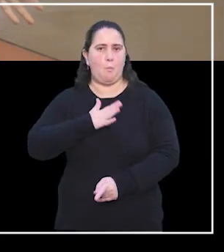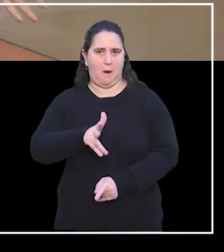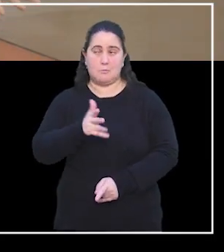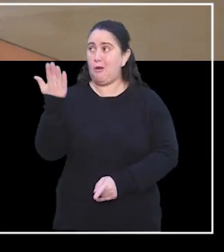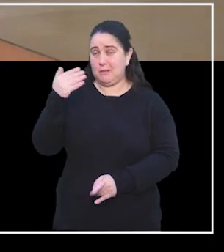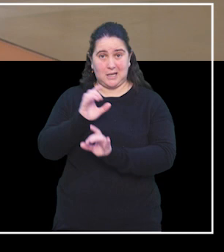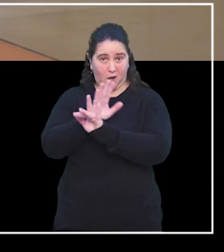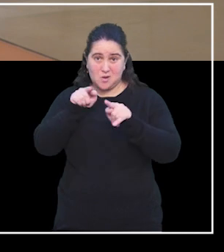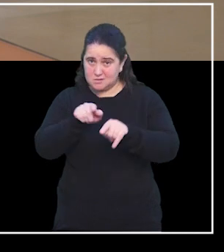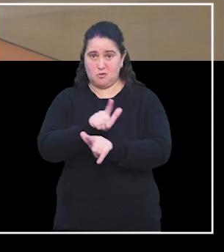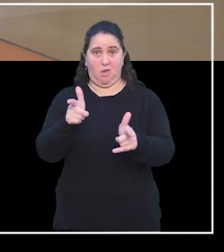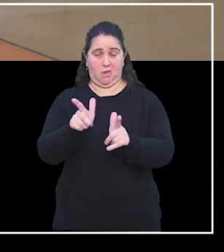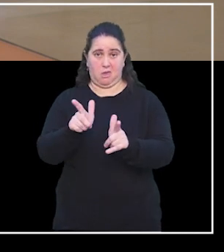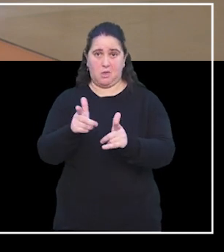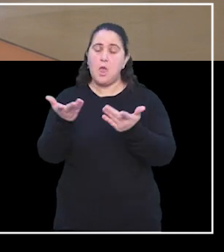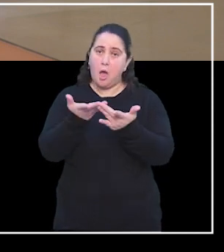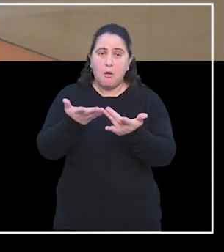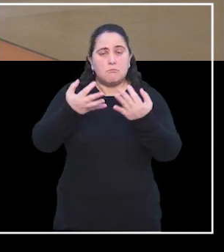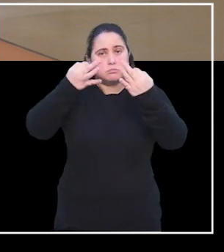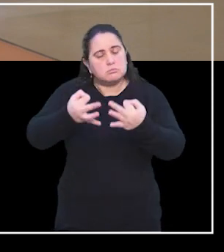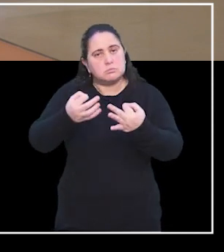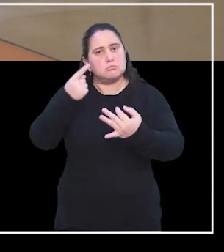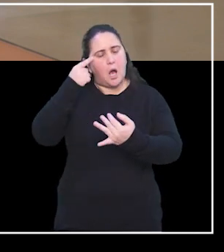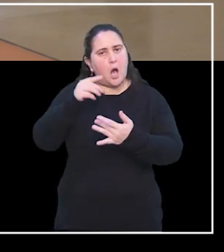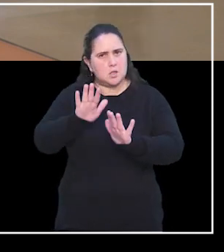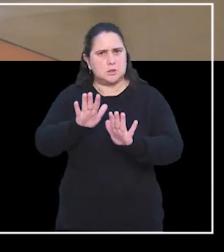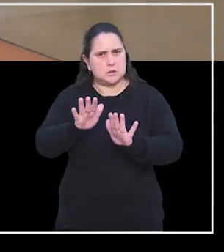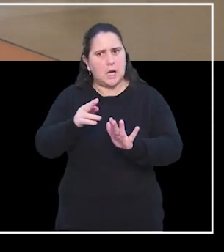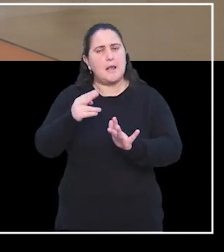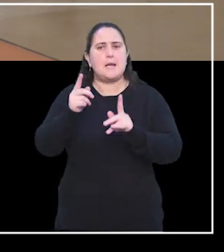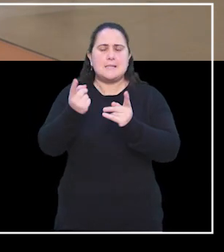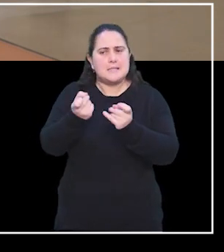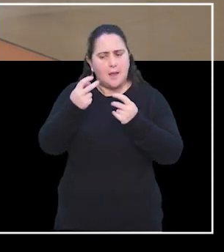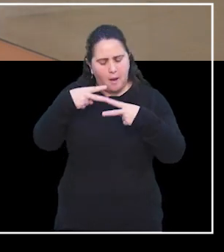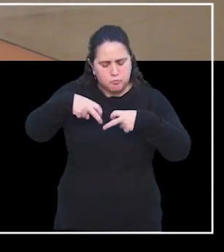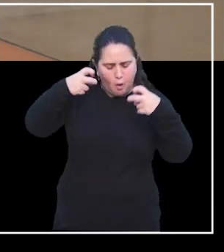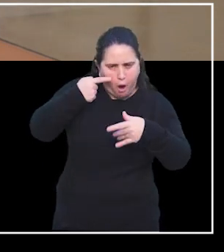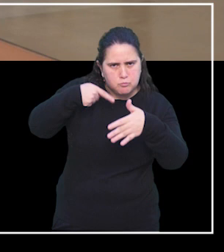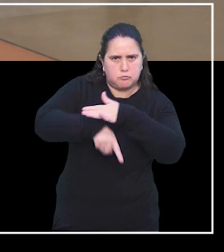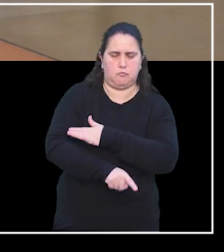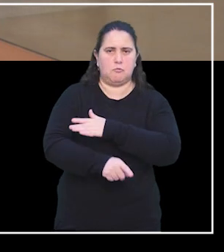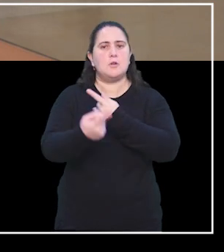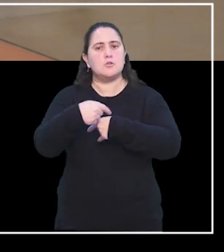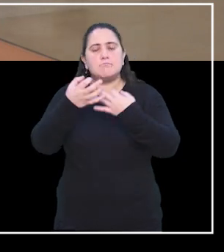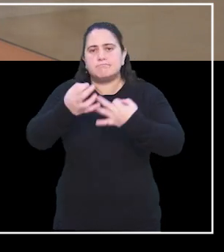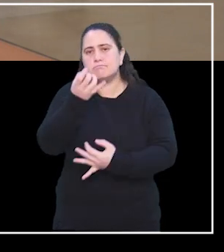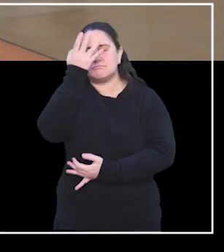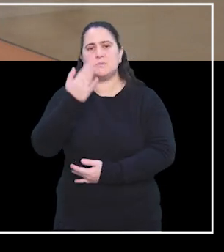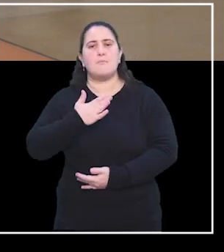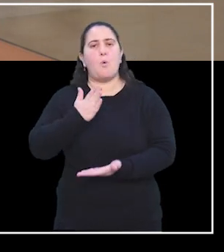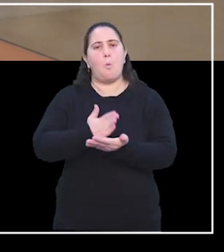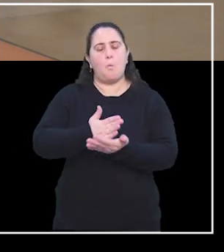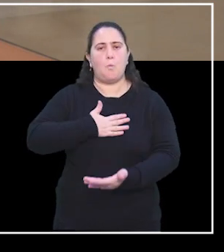algún tiempo, ¿no? Y ahora cada vez más se considera como algo a ser problematizado. Entonces, la misma noción de derechos